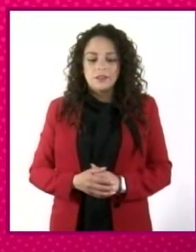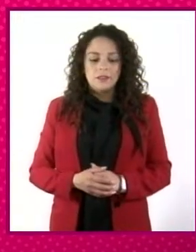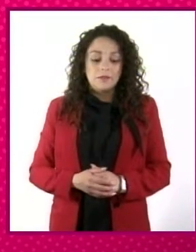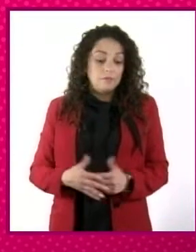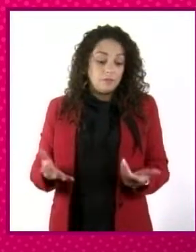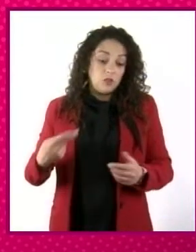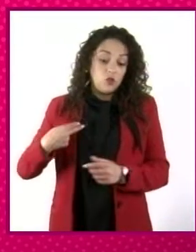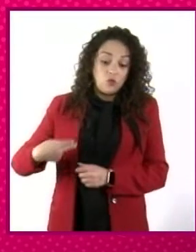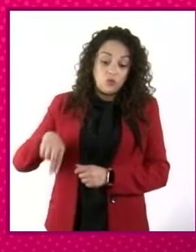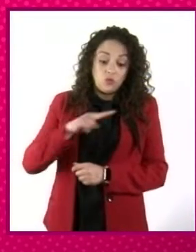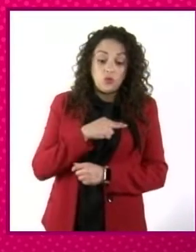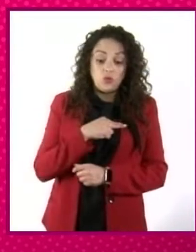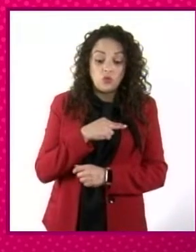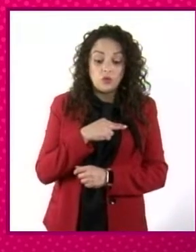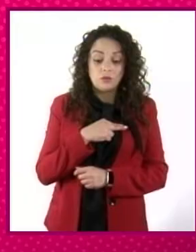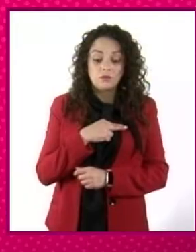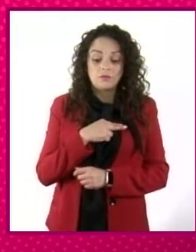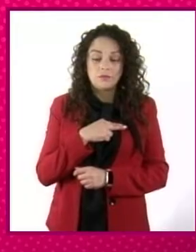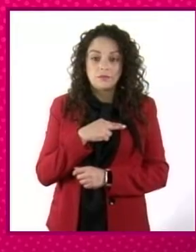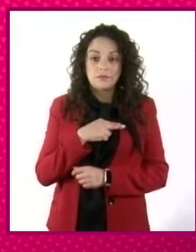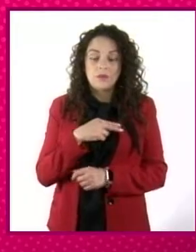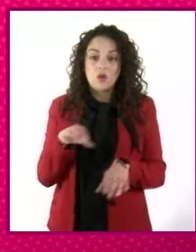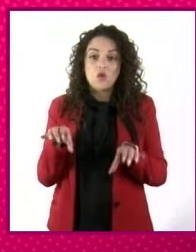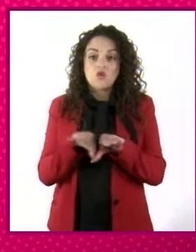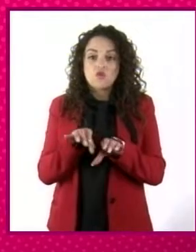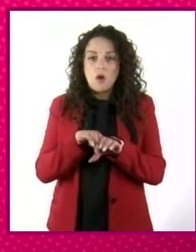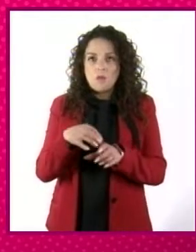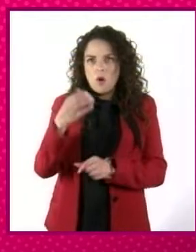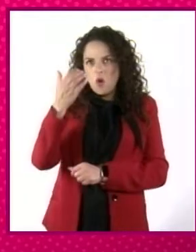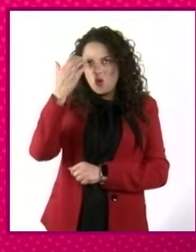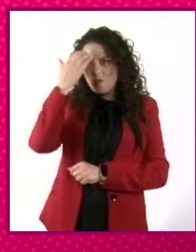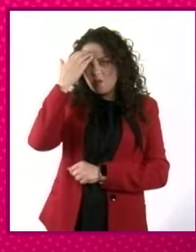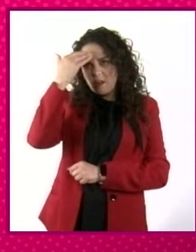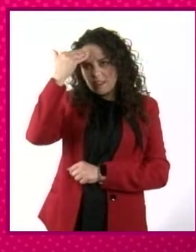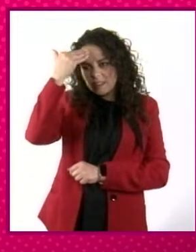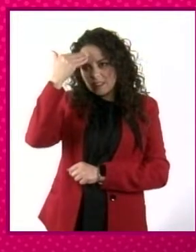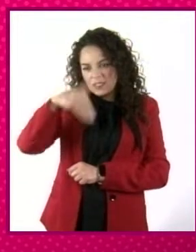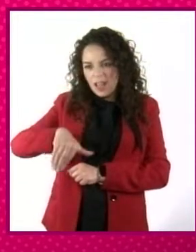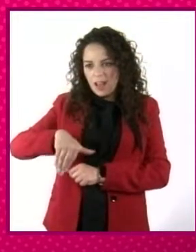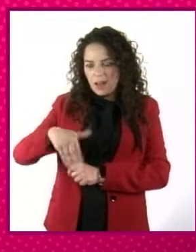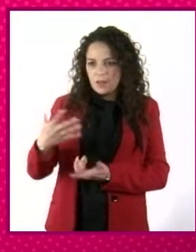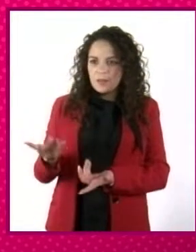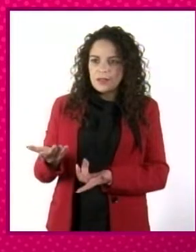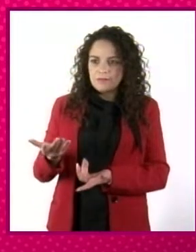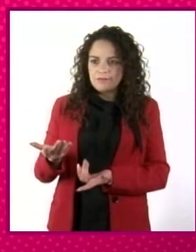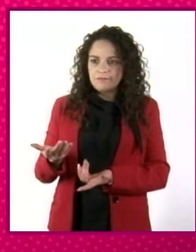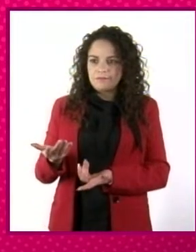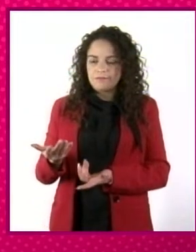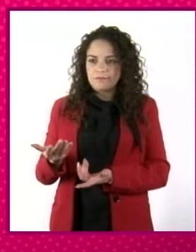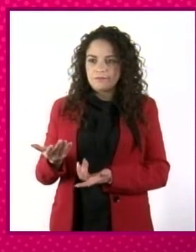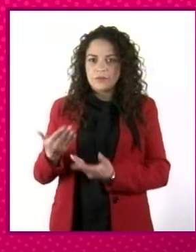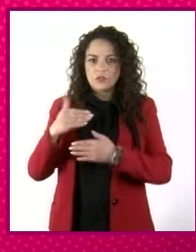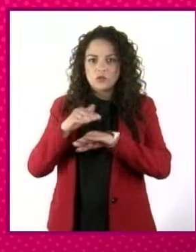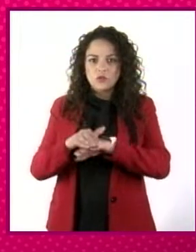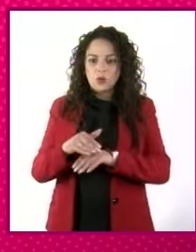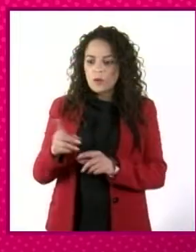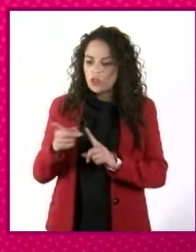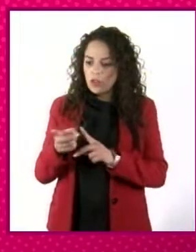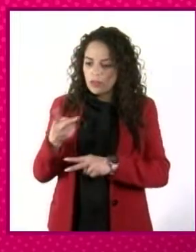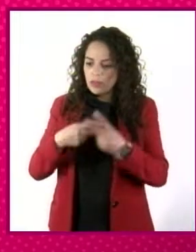nosotros, cómo nos conocemos, cómo podemos conocernos, contestarnos preguntas sobre nuestros